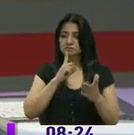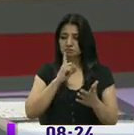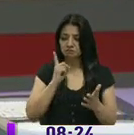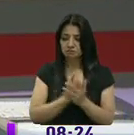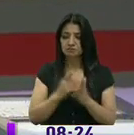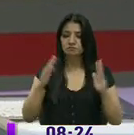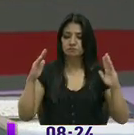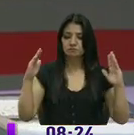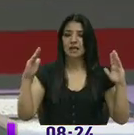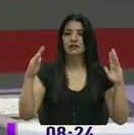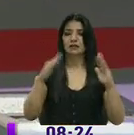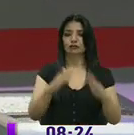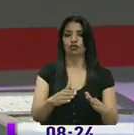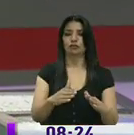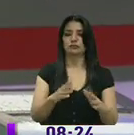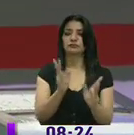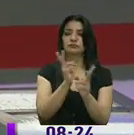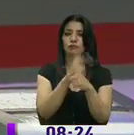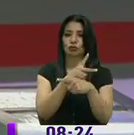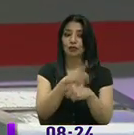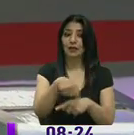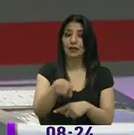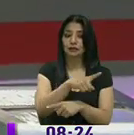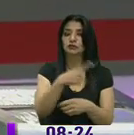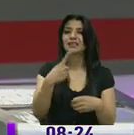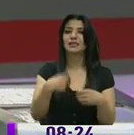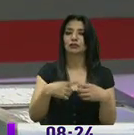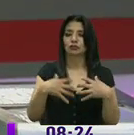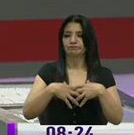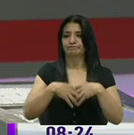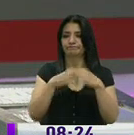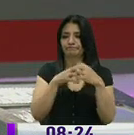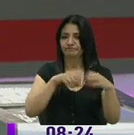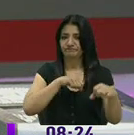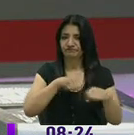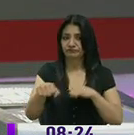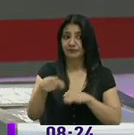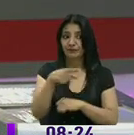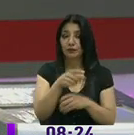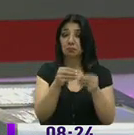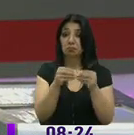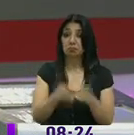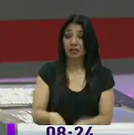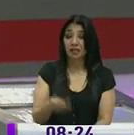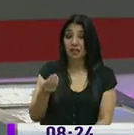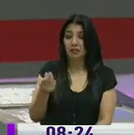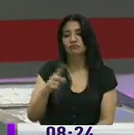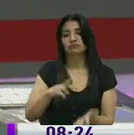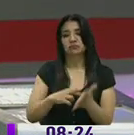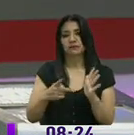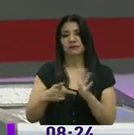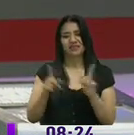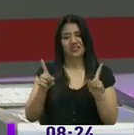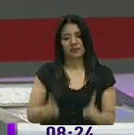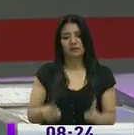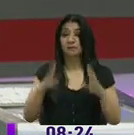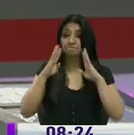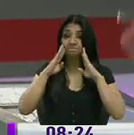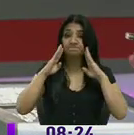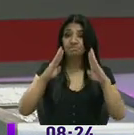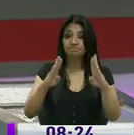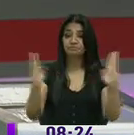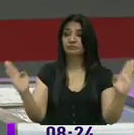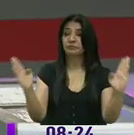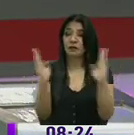alguna manera es el pulmón también el corazón de la ciudad y si ellos están experimentando pérdidas sin duda hay que sentarse escuchar de todos los